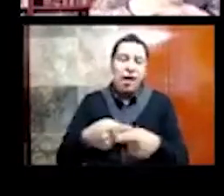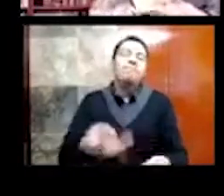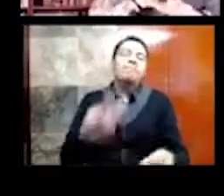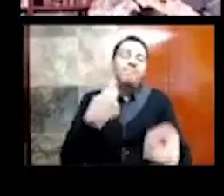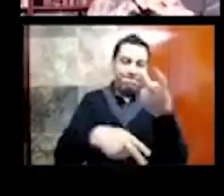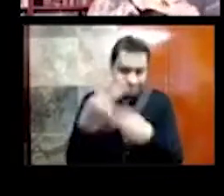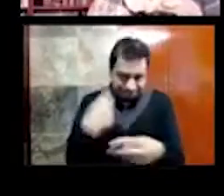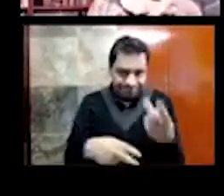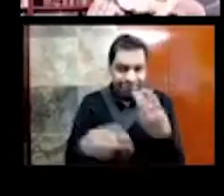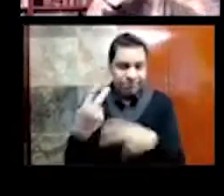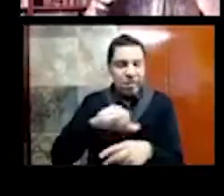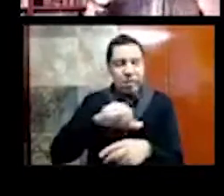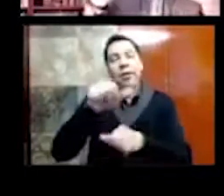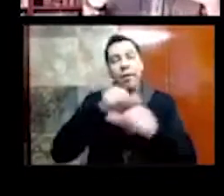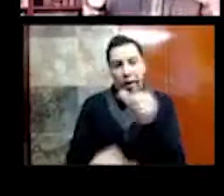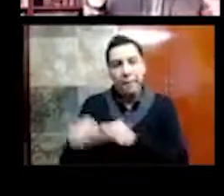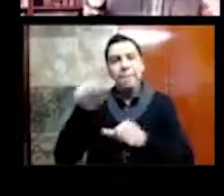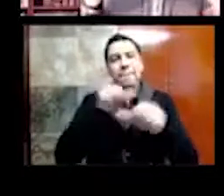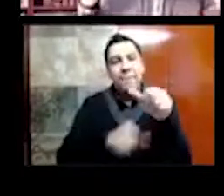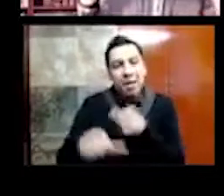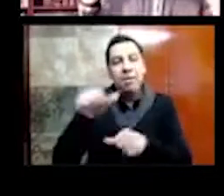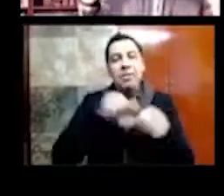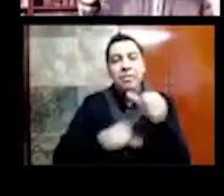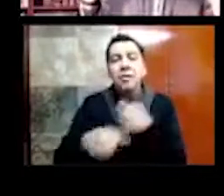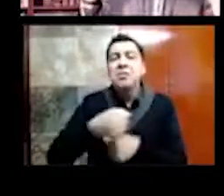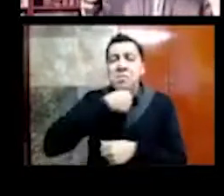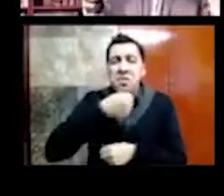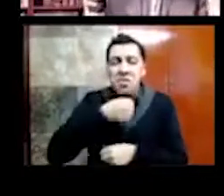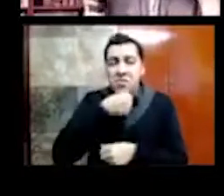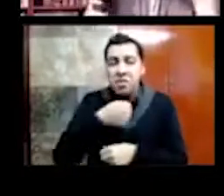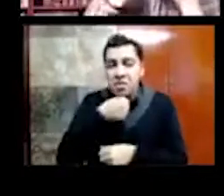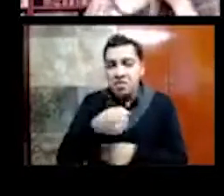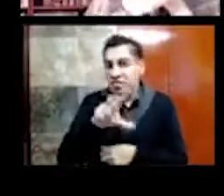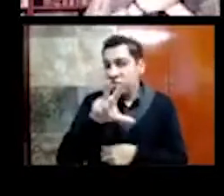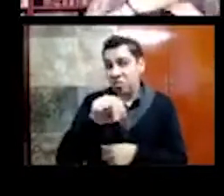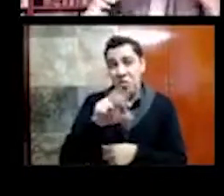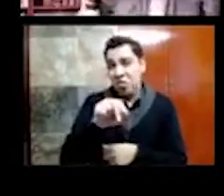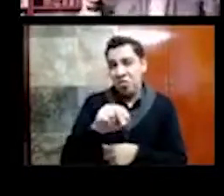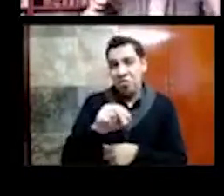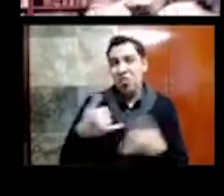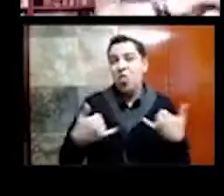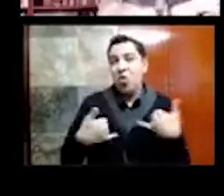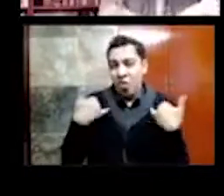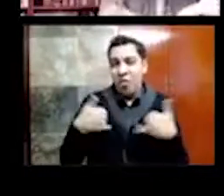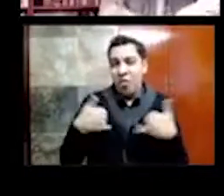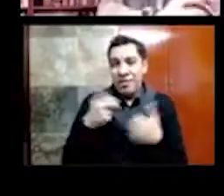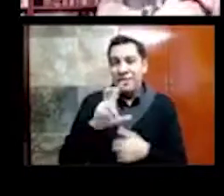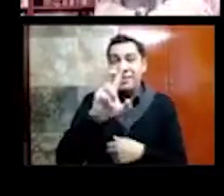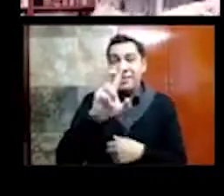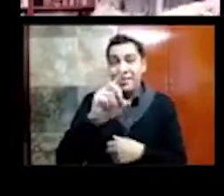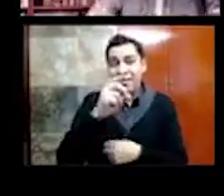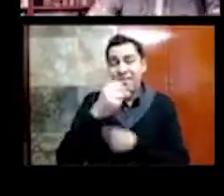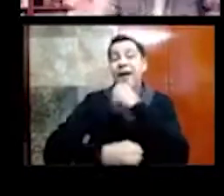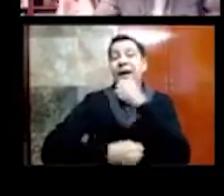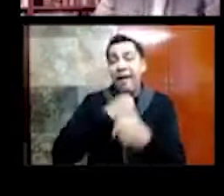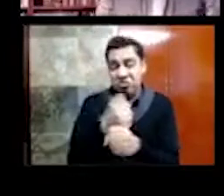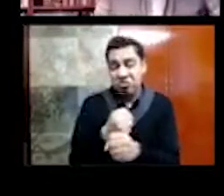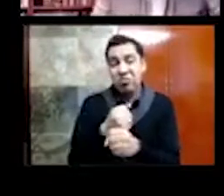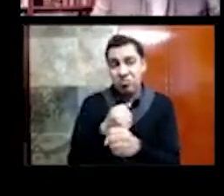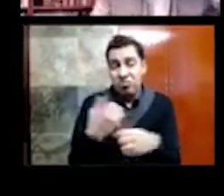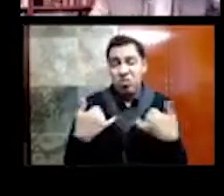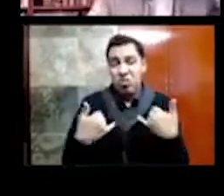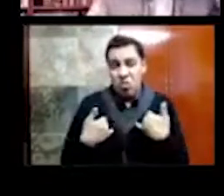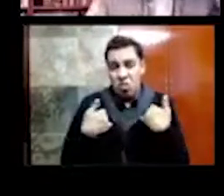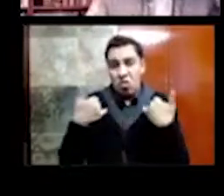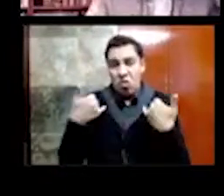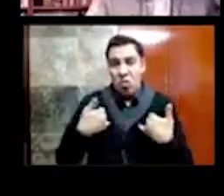ya eran viejísimos hombres de 30 años. Recordemos que tener más de 52 años era ya